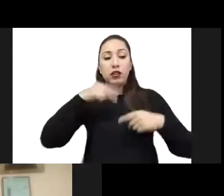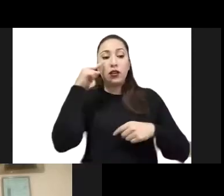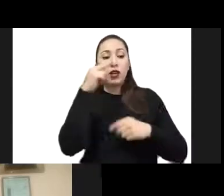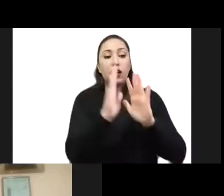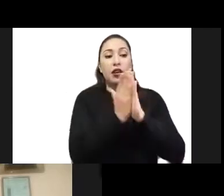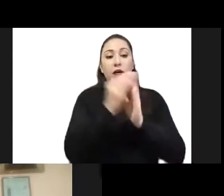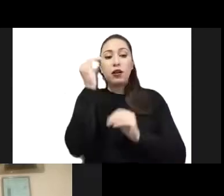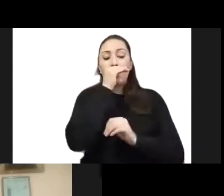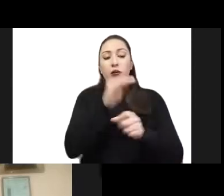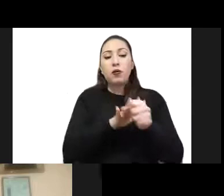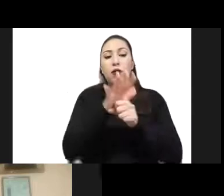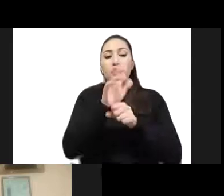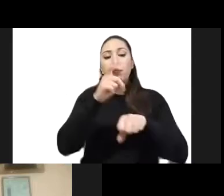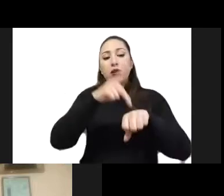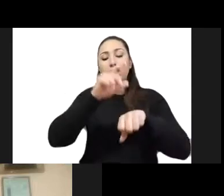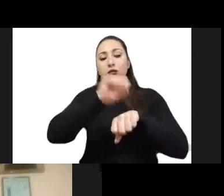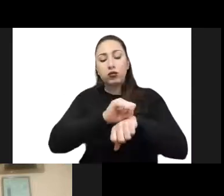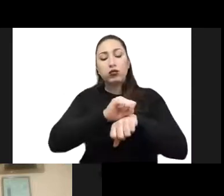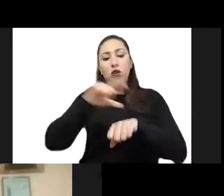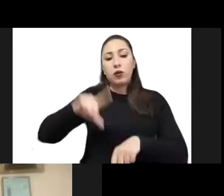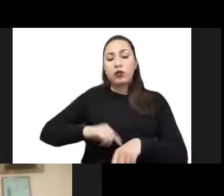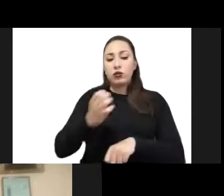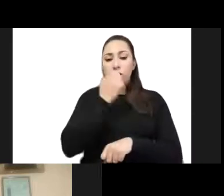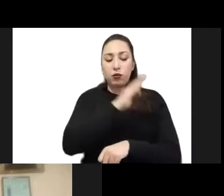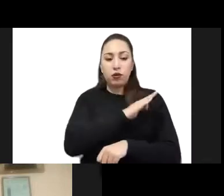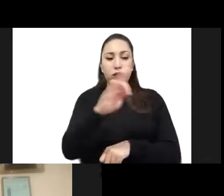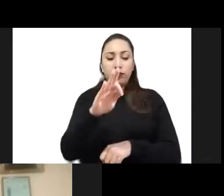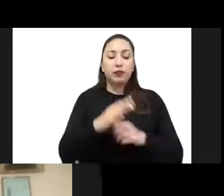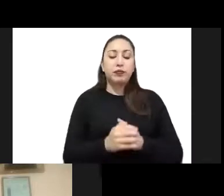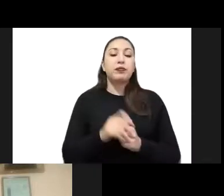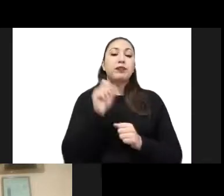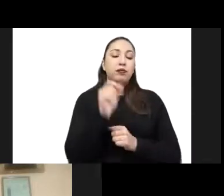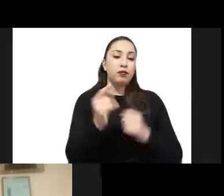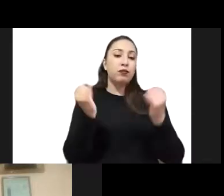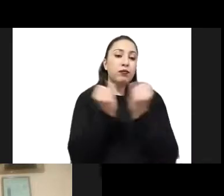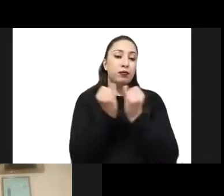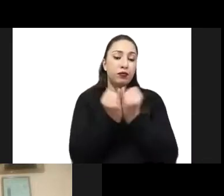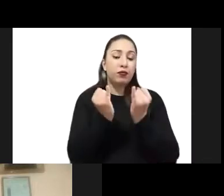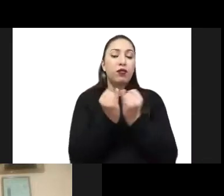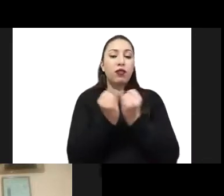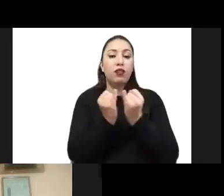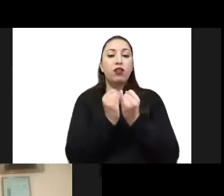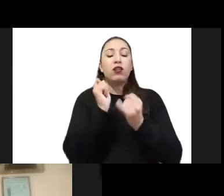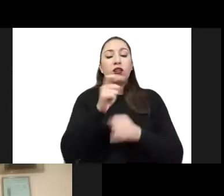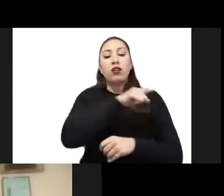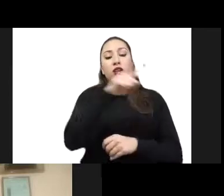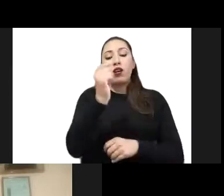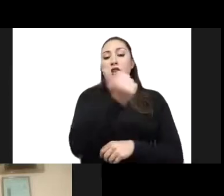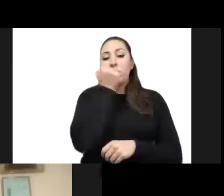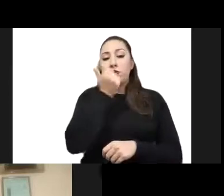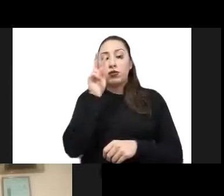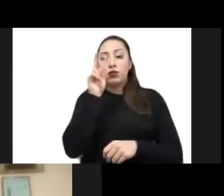a todos los niveles de forma virtual. Así como que se lleve a cabo las